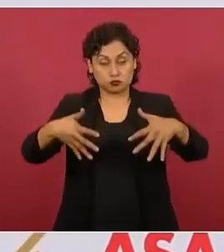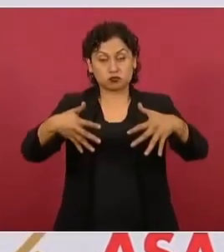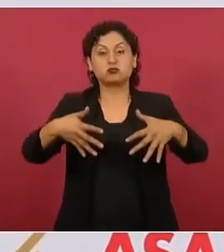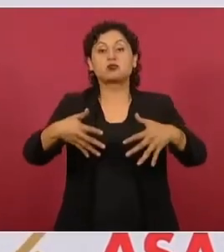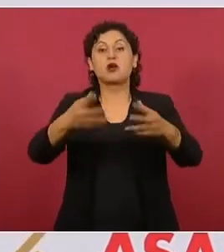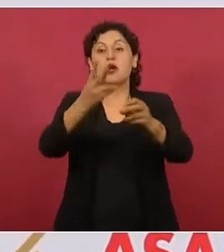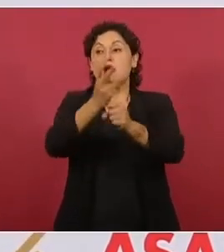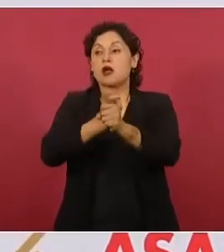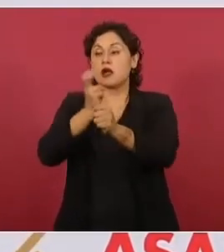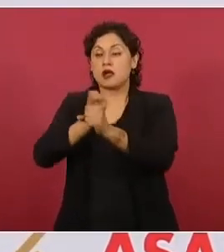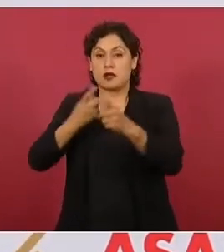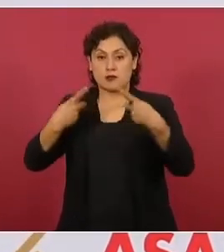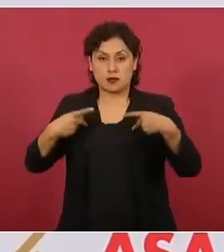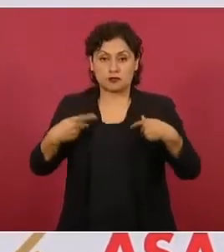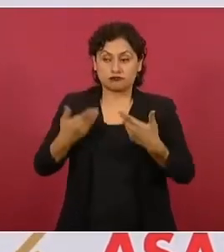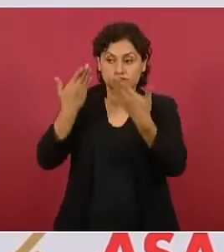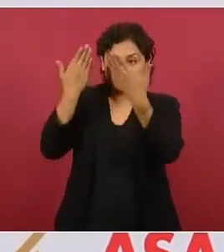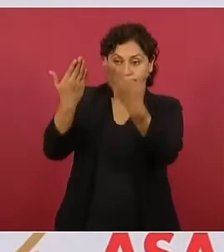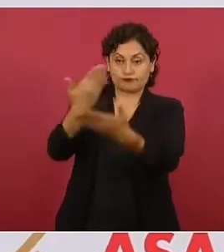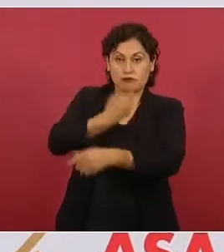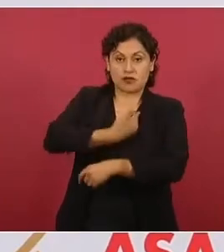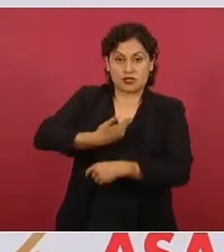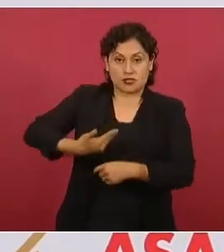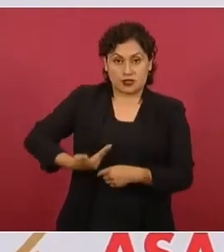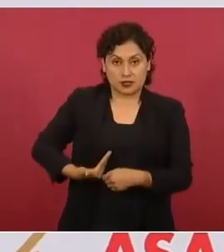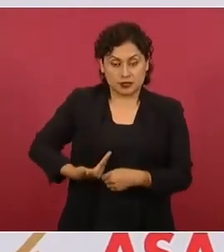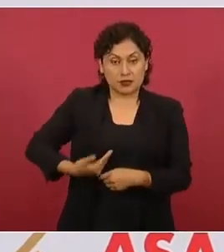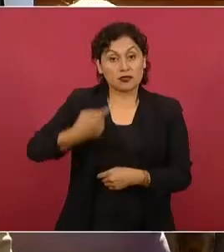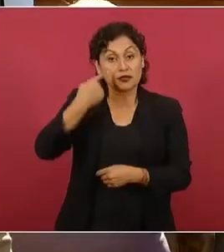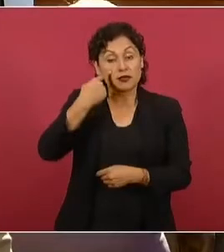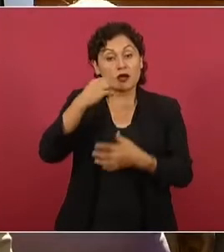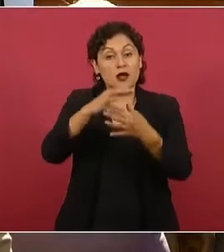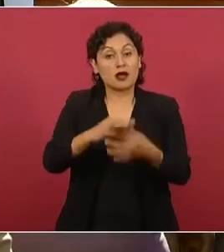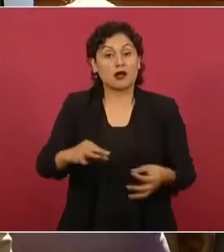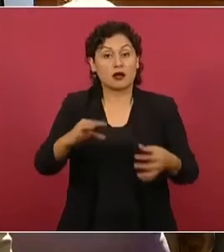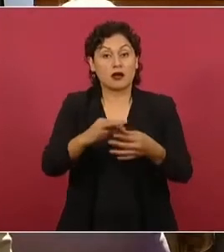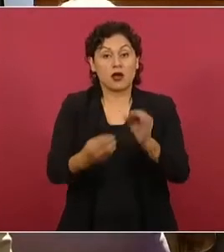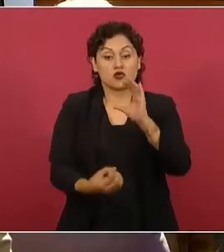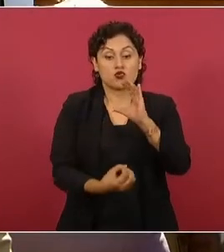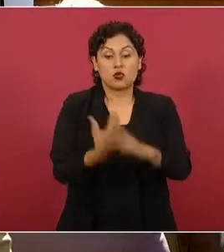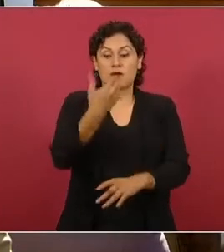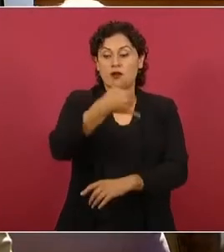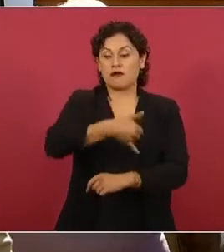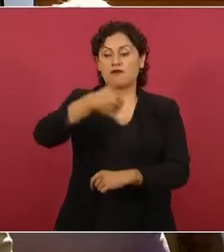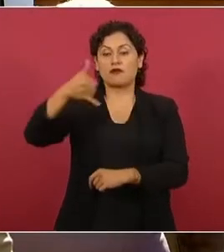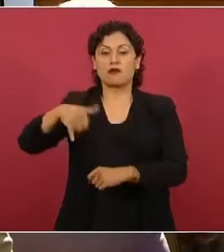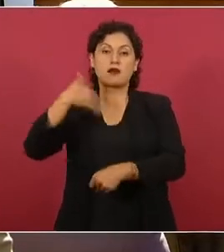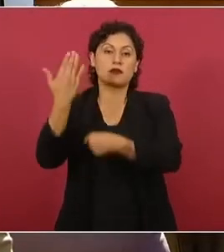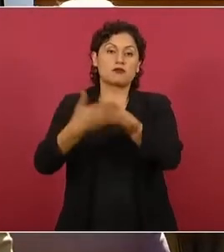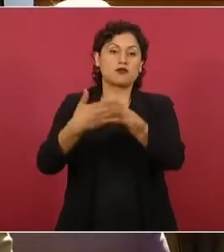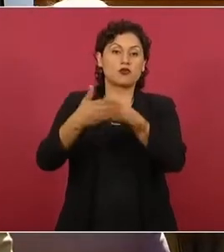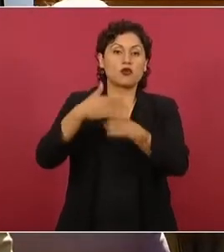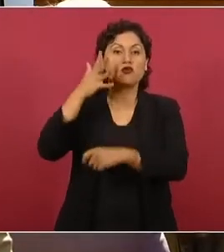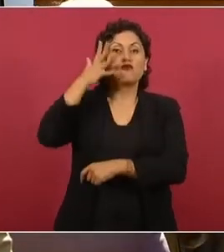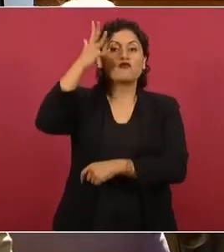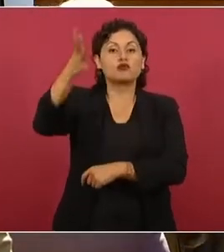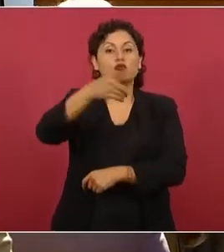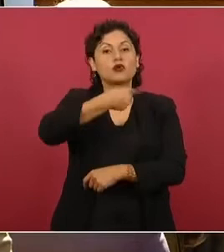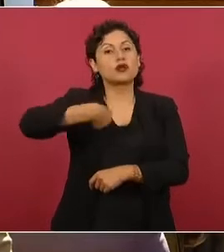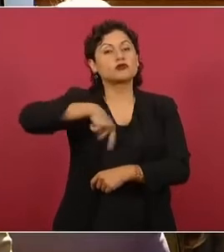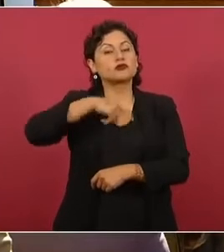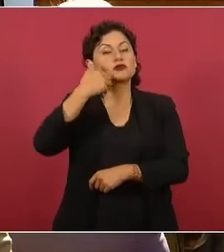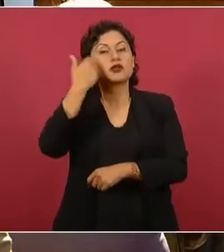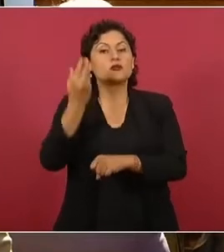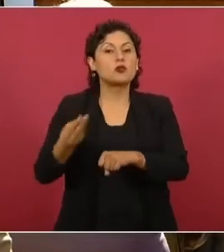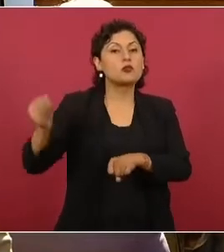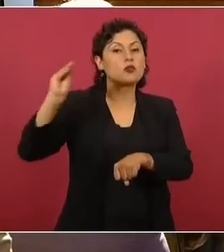ciudadano presidente de la República, el nuevo Infonavit que queremos para las próximas décadas ha de estar hecho de medidas